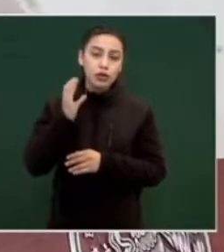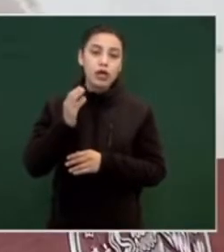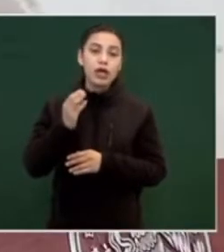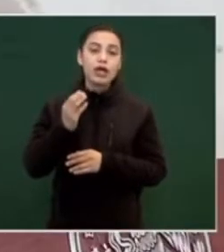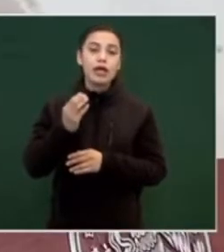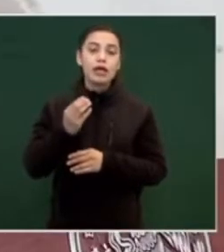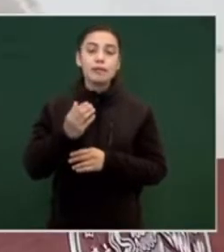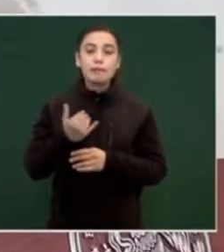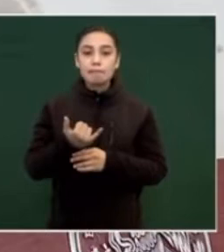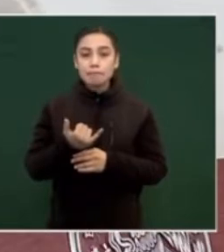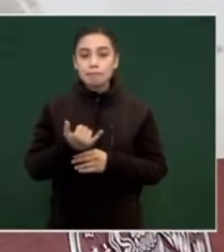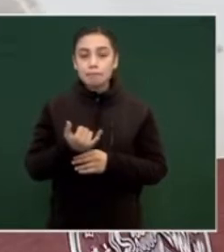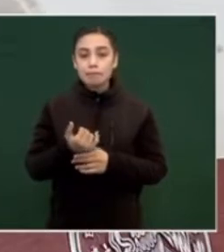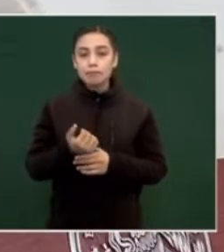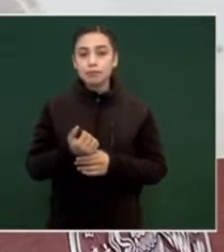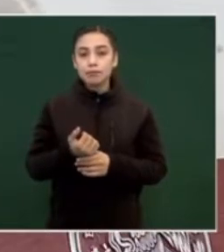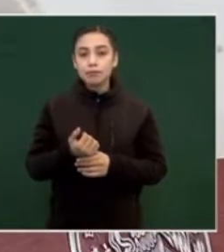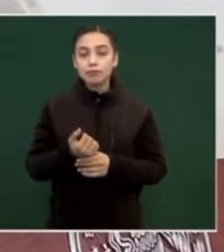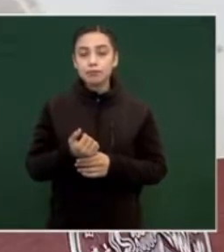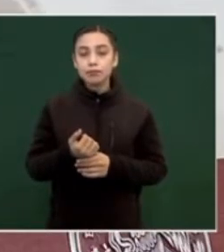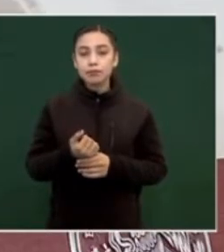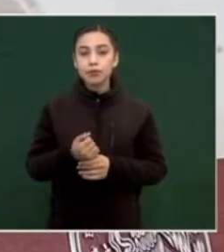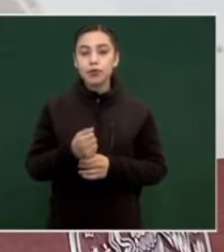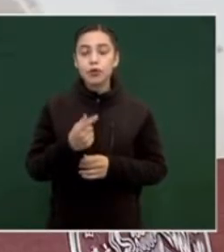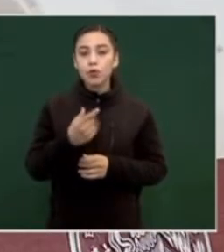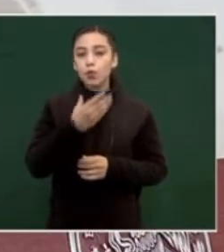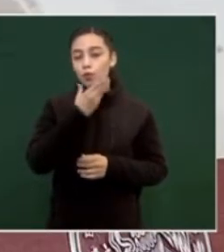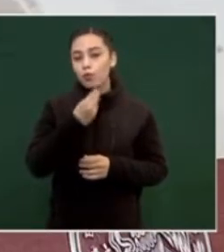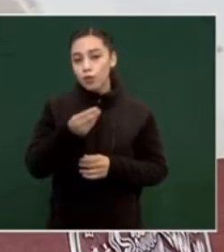1 marxista